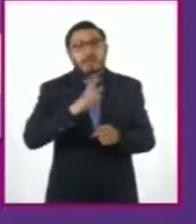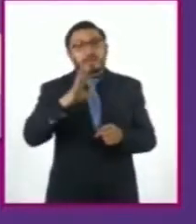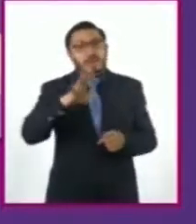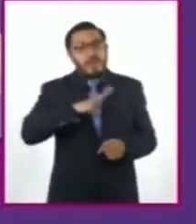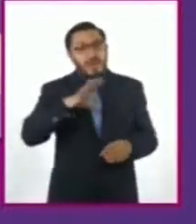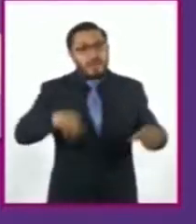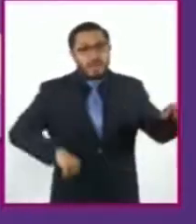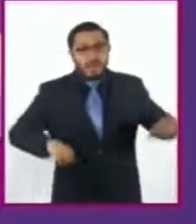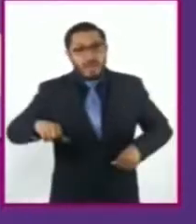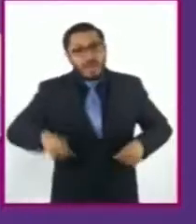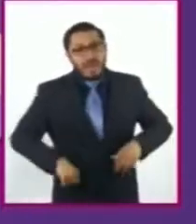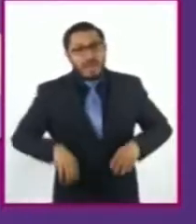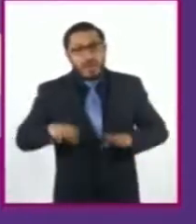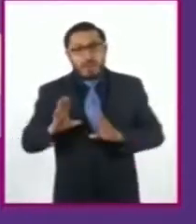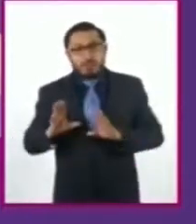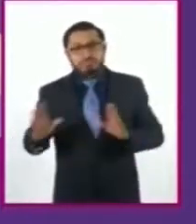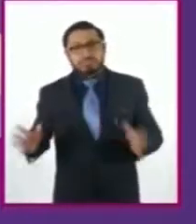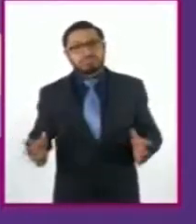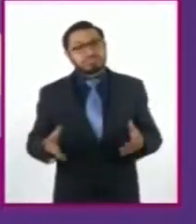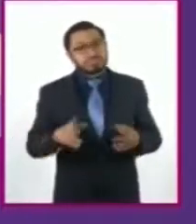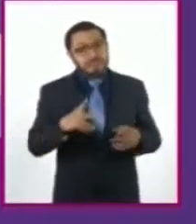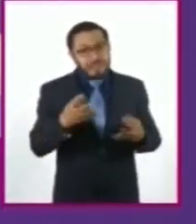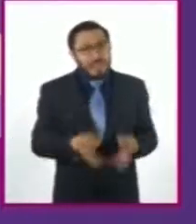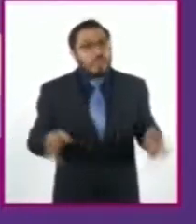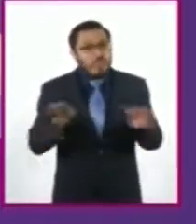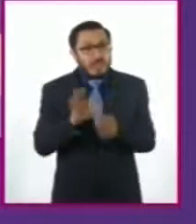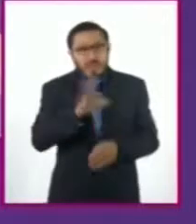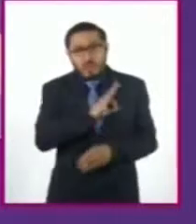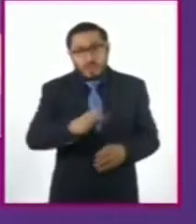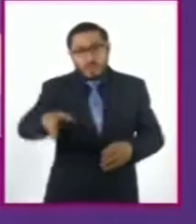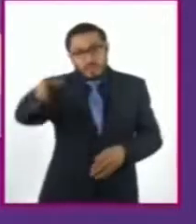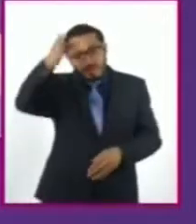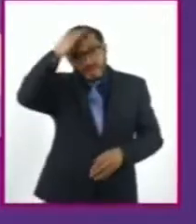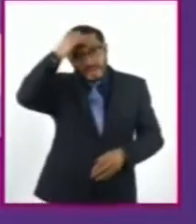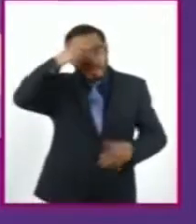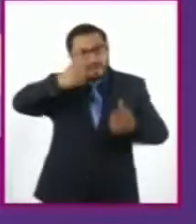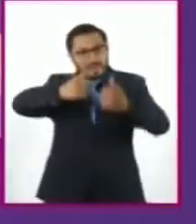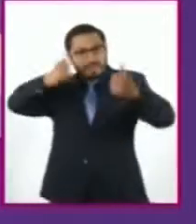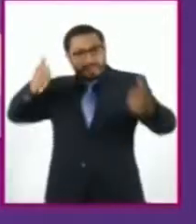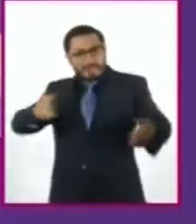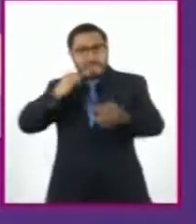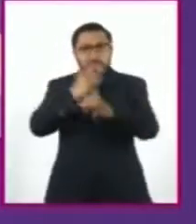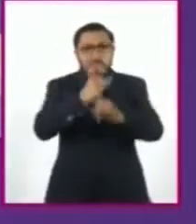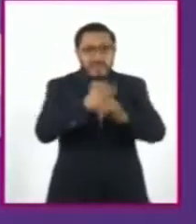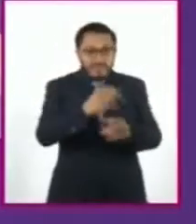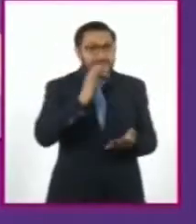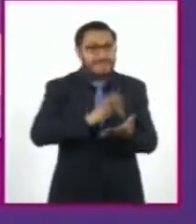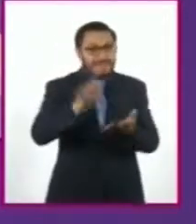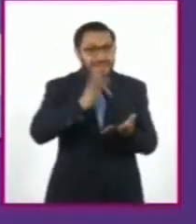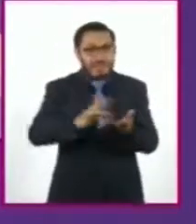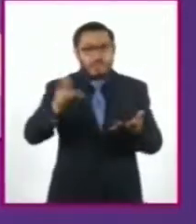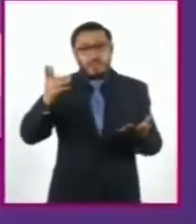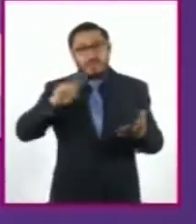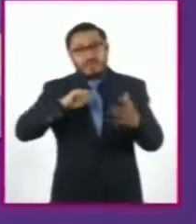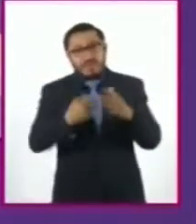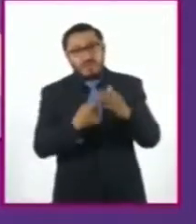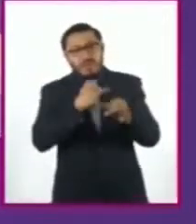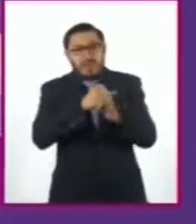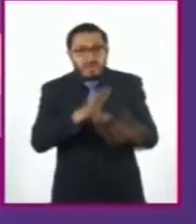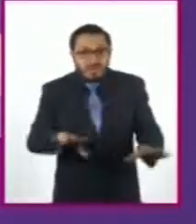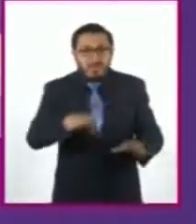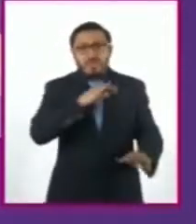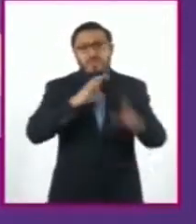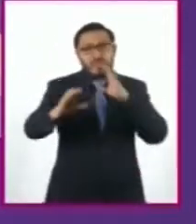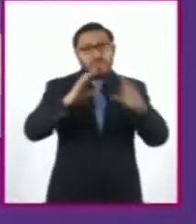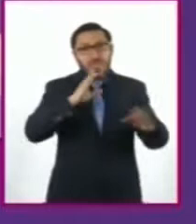ser potencial es aprender a distancia, con apoyo de las tecnologías de la información y comunicación.